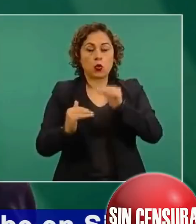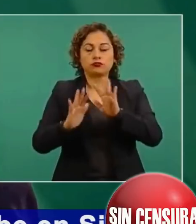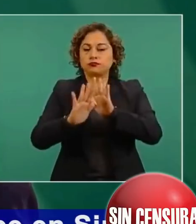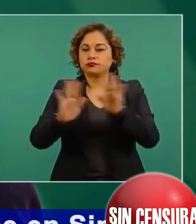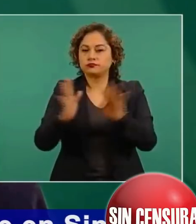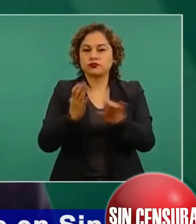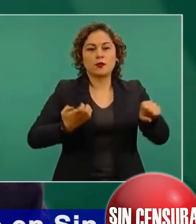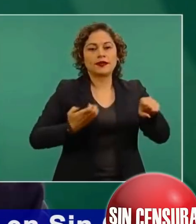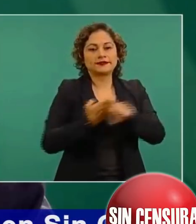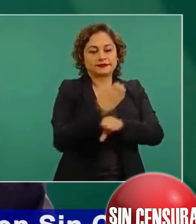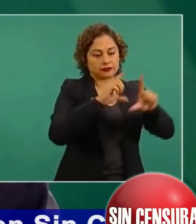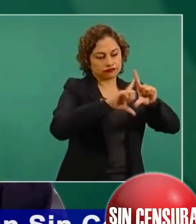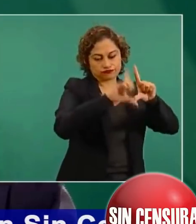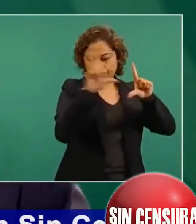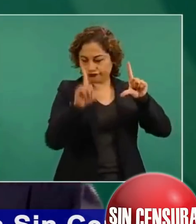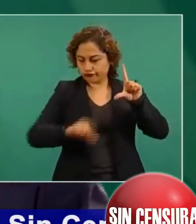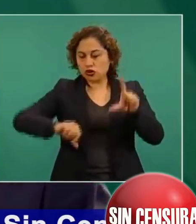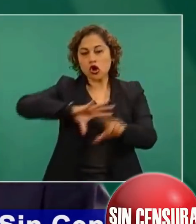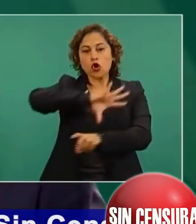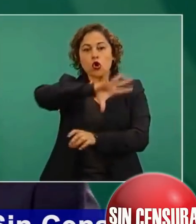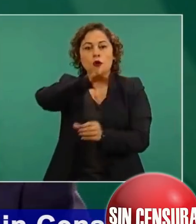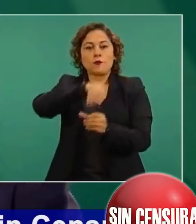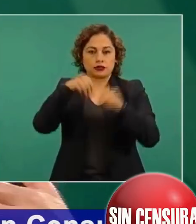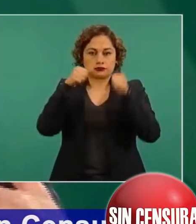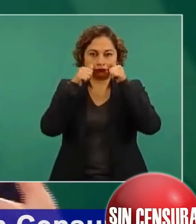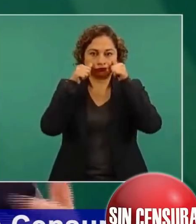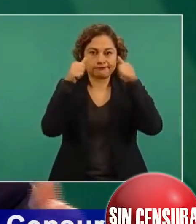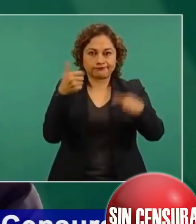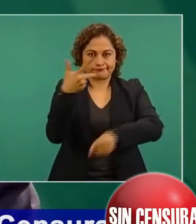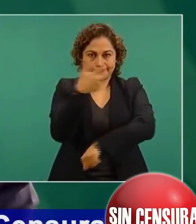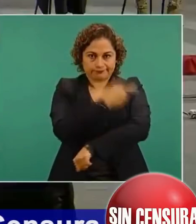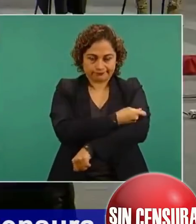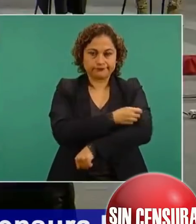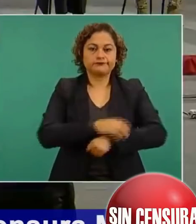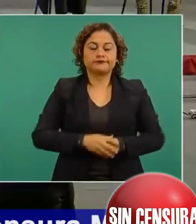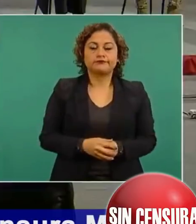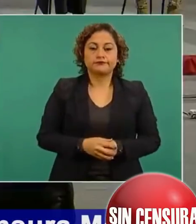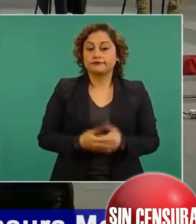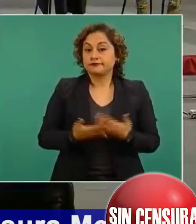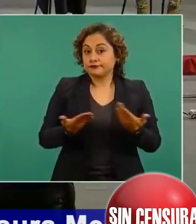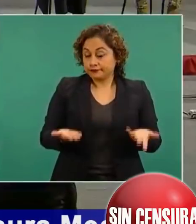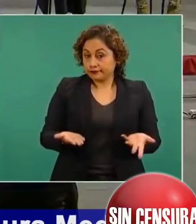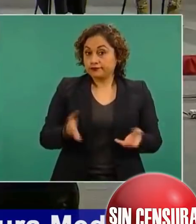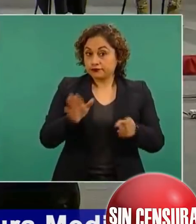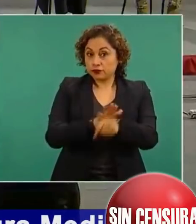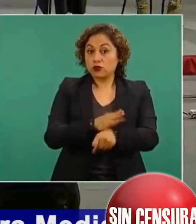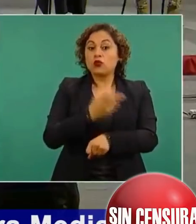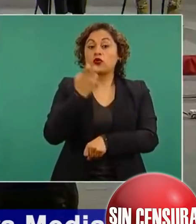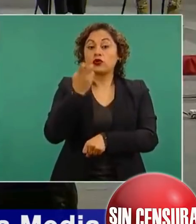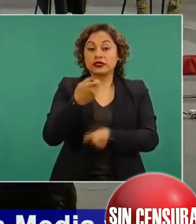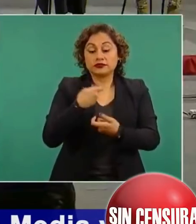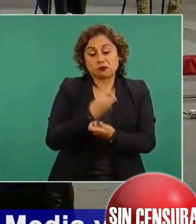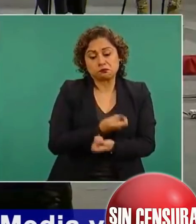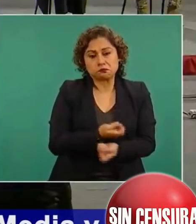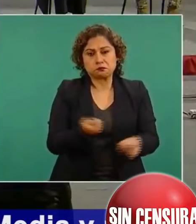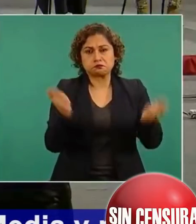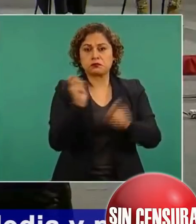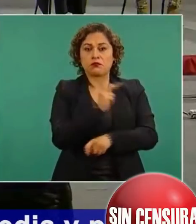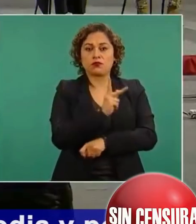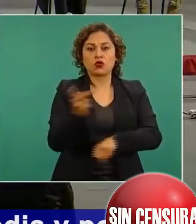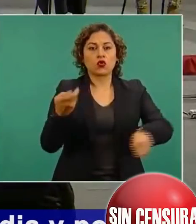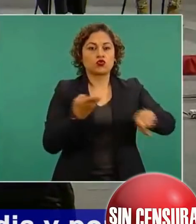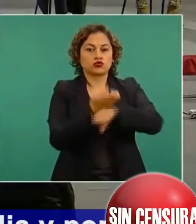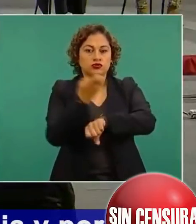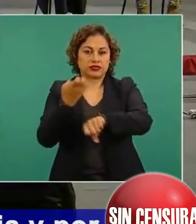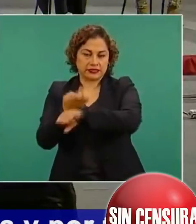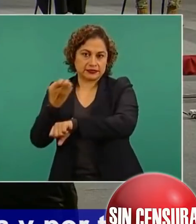toda la población mexicana es relevante. Por lo tanto, la vacuna se distribuyó a todas las entidades federativas y se